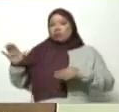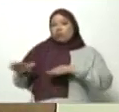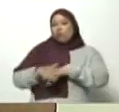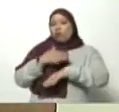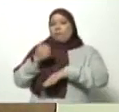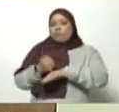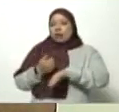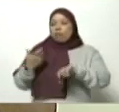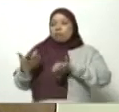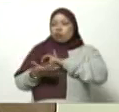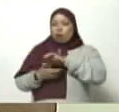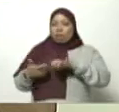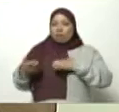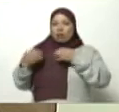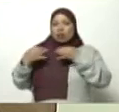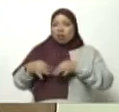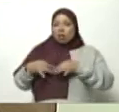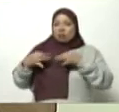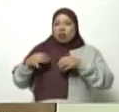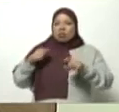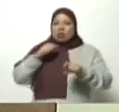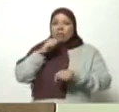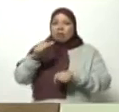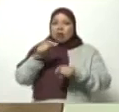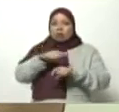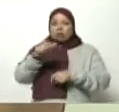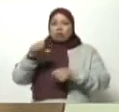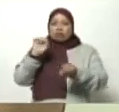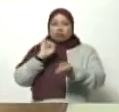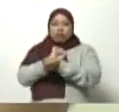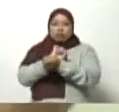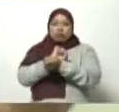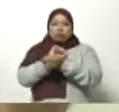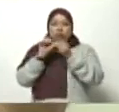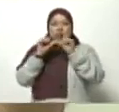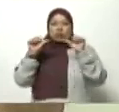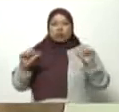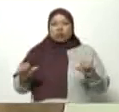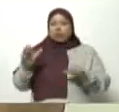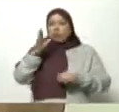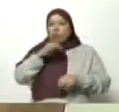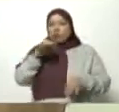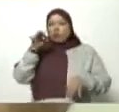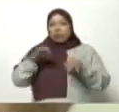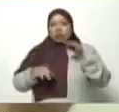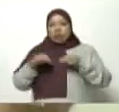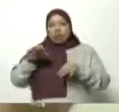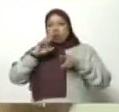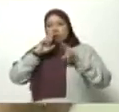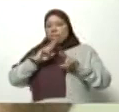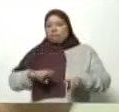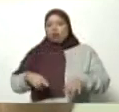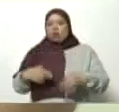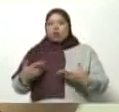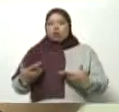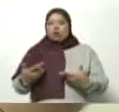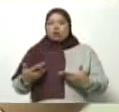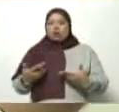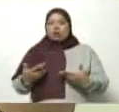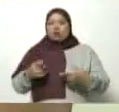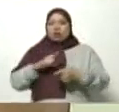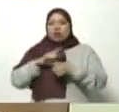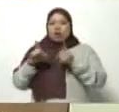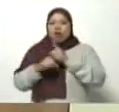delito, que nosotros, primero, que aquí hay un sistema de justicia que se ha dado respuesta, hemos